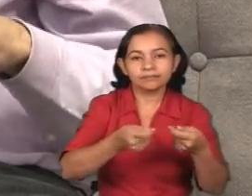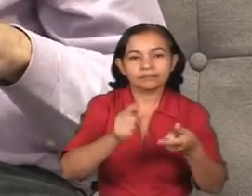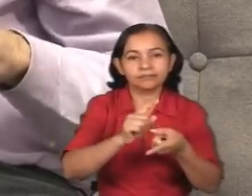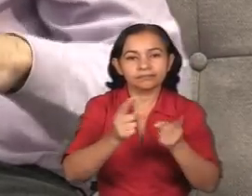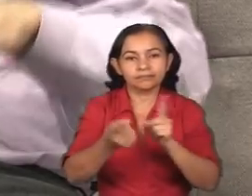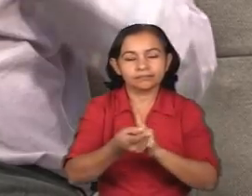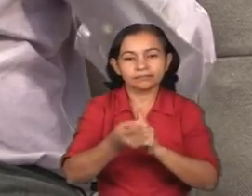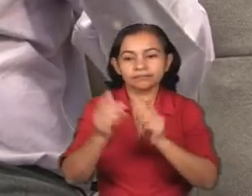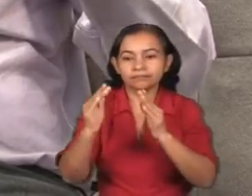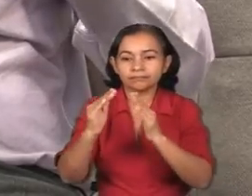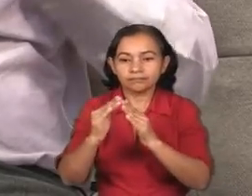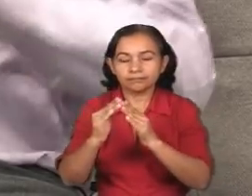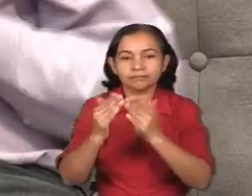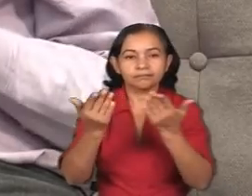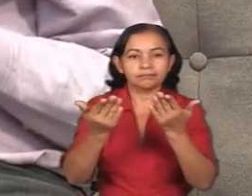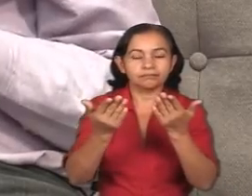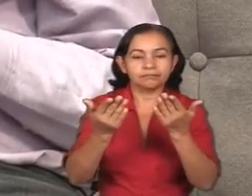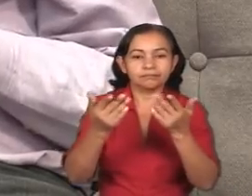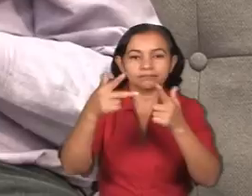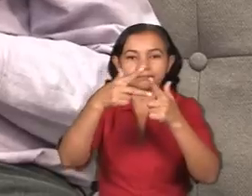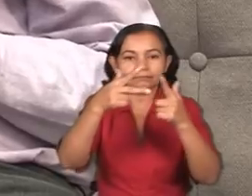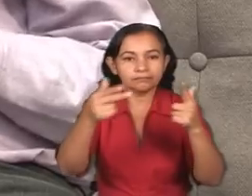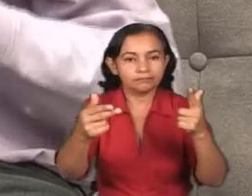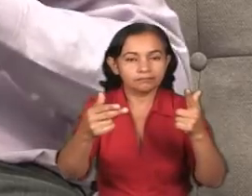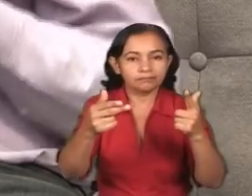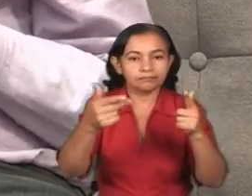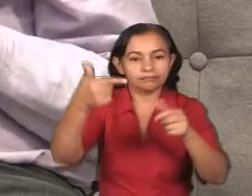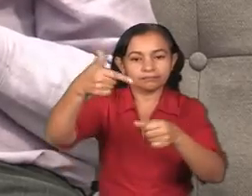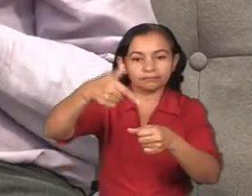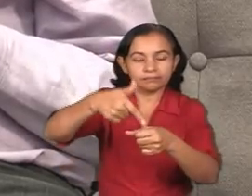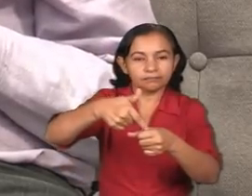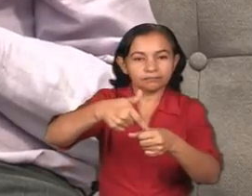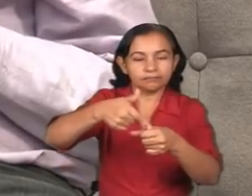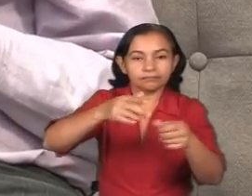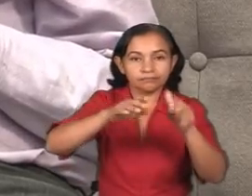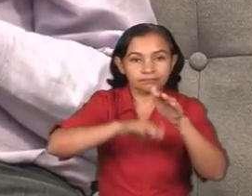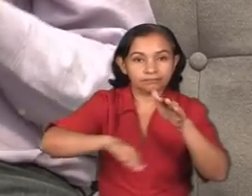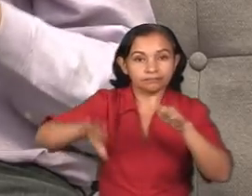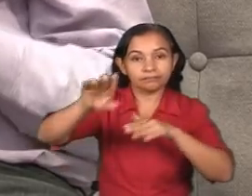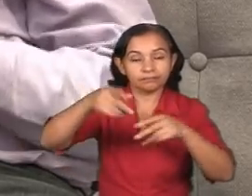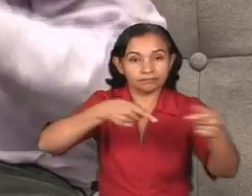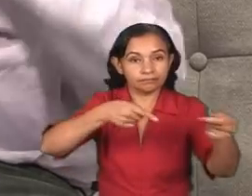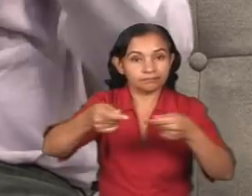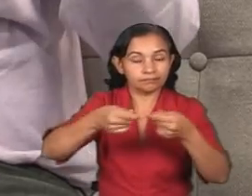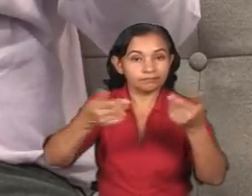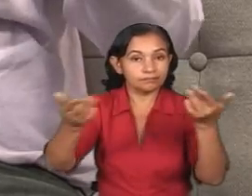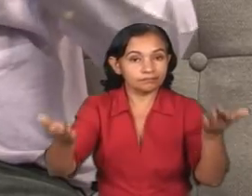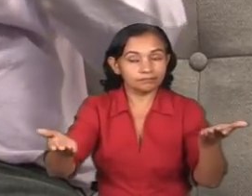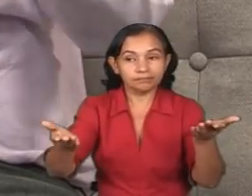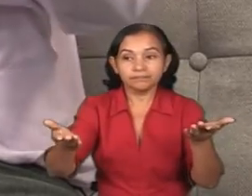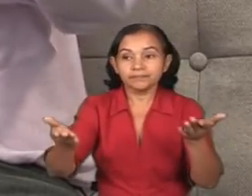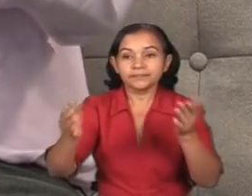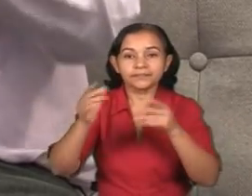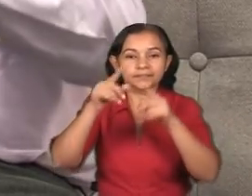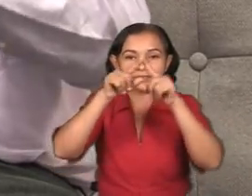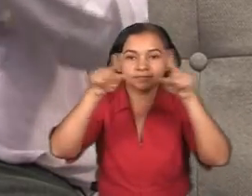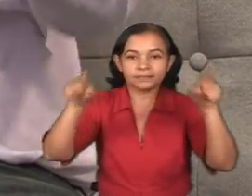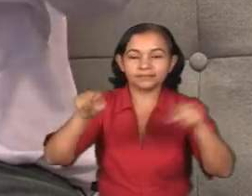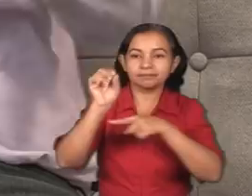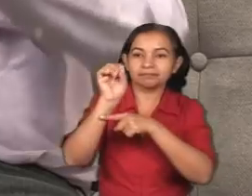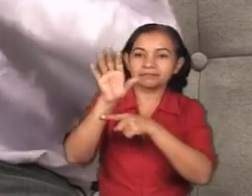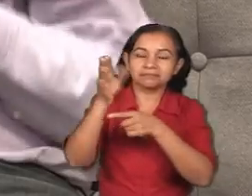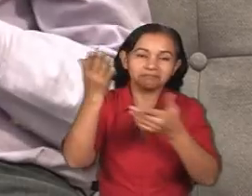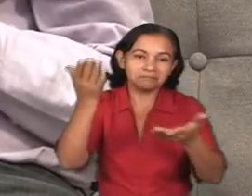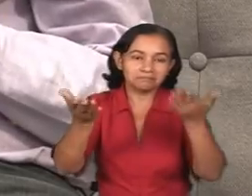alguien alquila una casa o tienen un hostal. La misma gasolinera del pueblo vende más, ¿verdad? Si hay un cine, los trabajadores van a